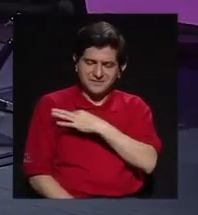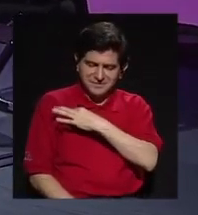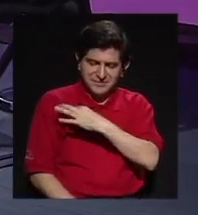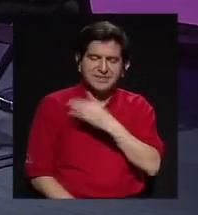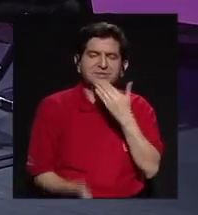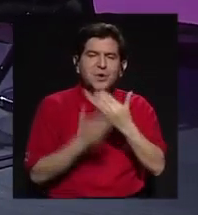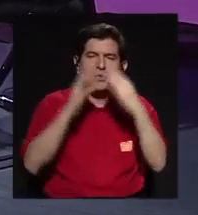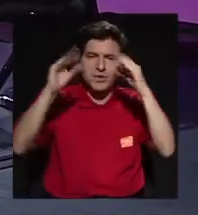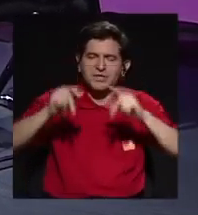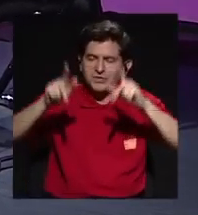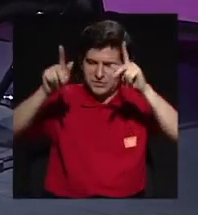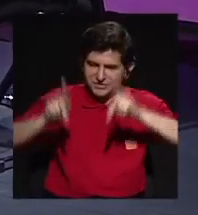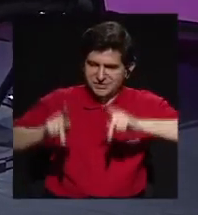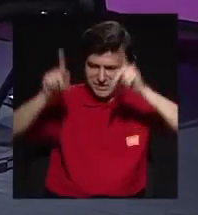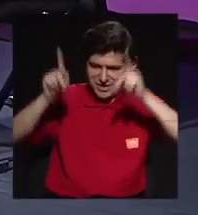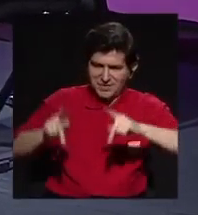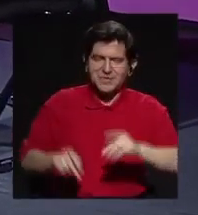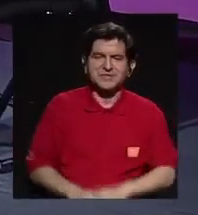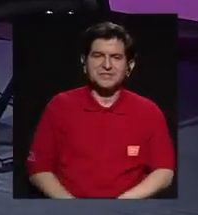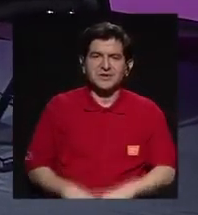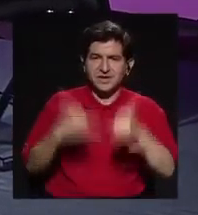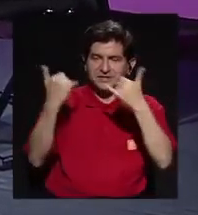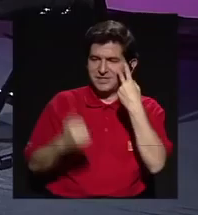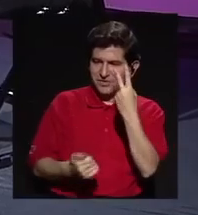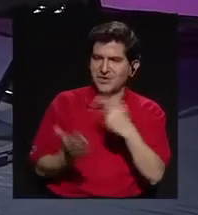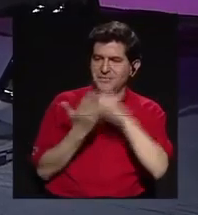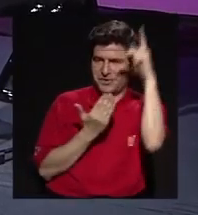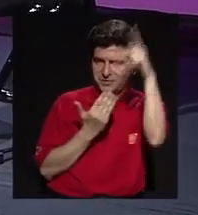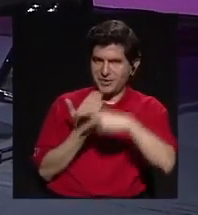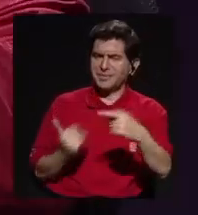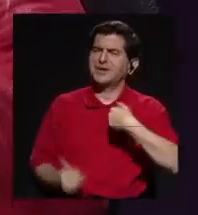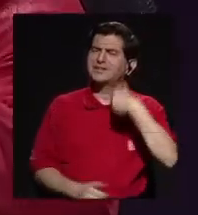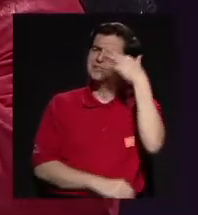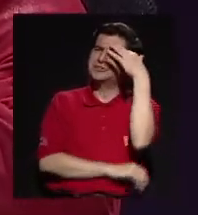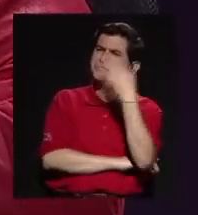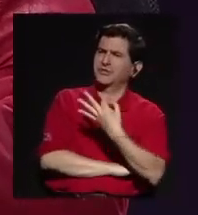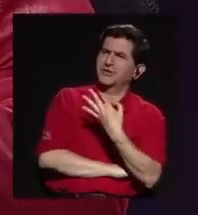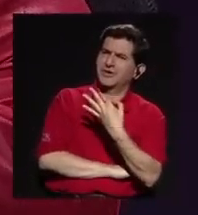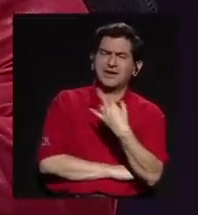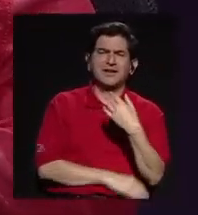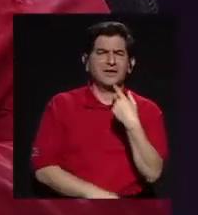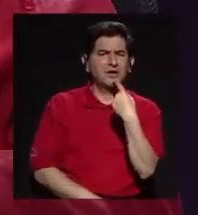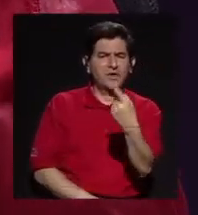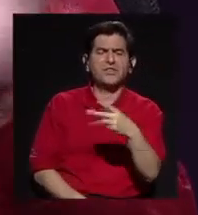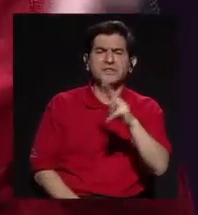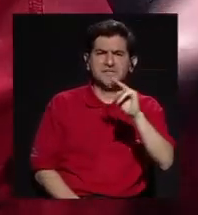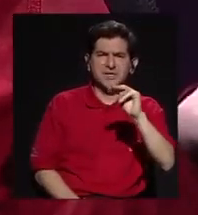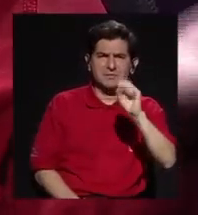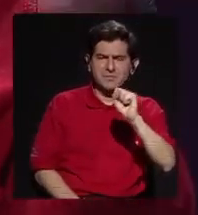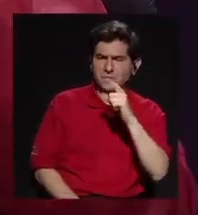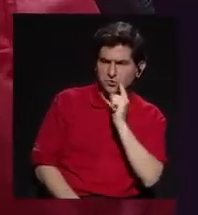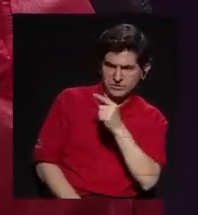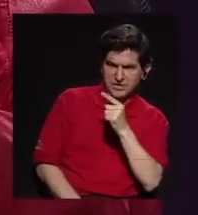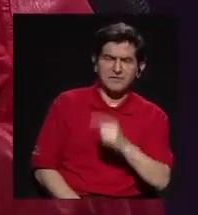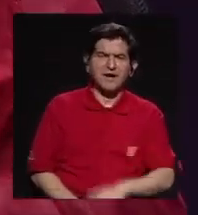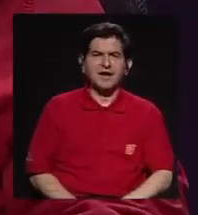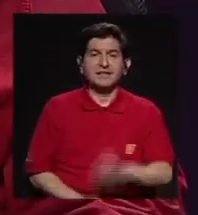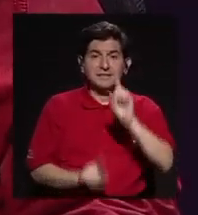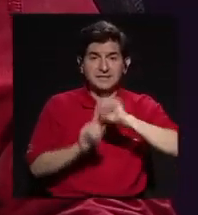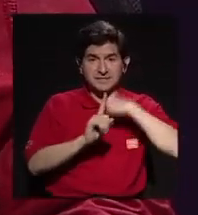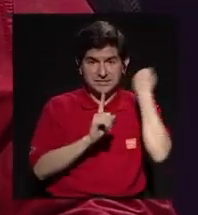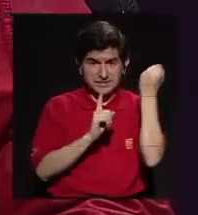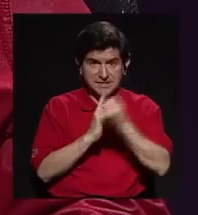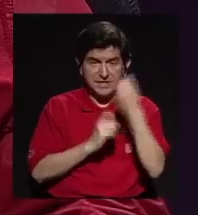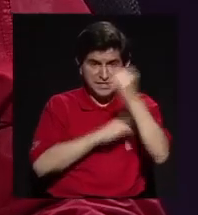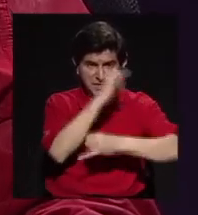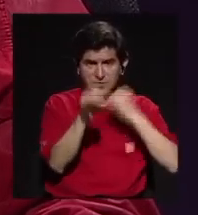y buenas noches a las personas que nos están mirando en este momento. Yo creo que, como bien lo explica Montserrat, esto tiene que ver con una cosa internacional,